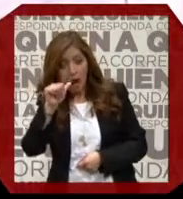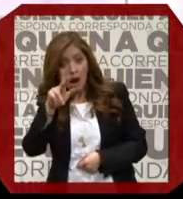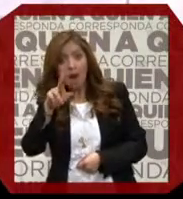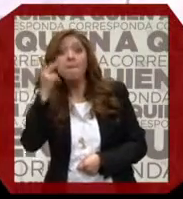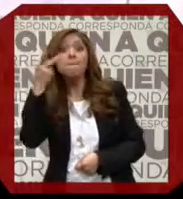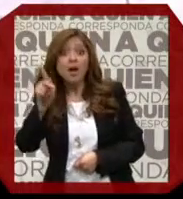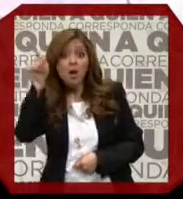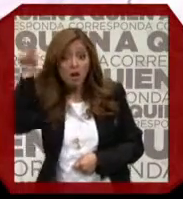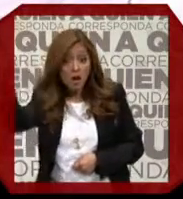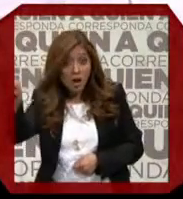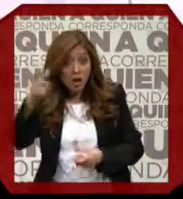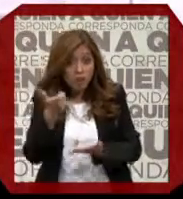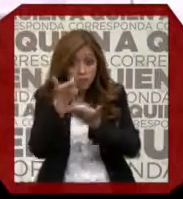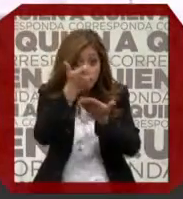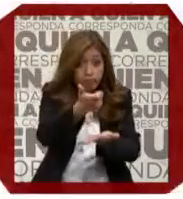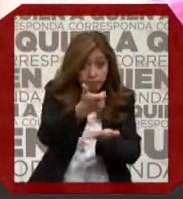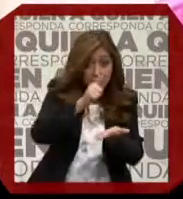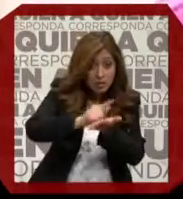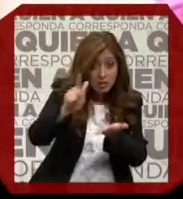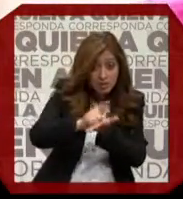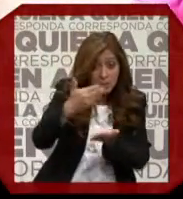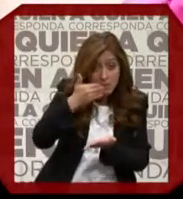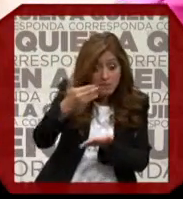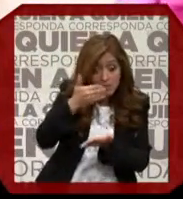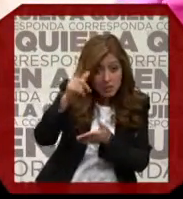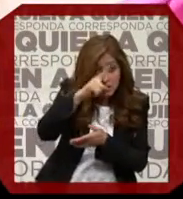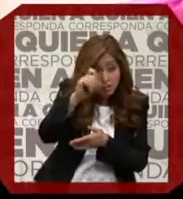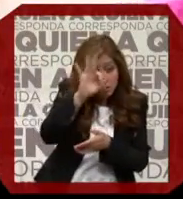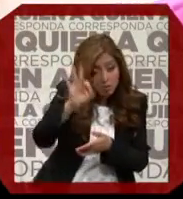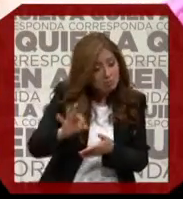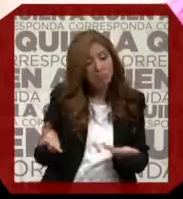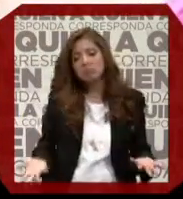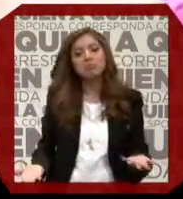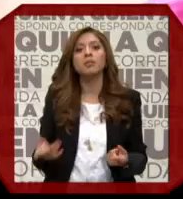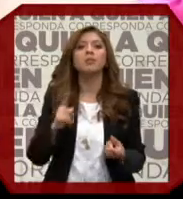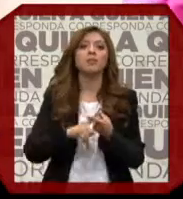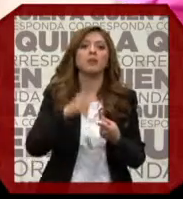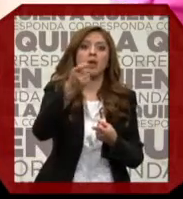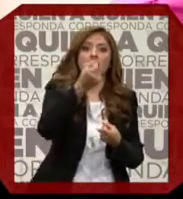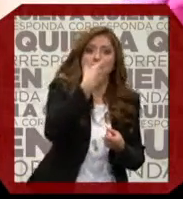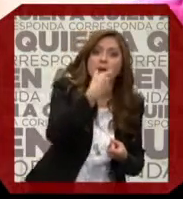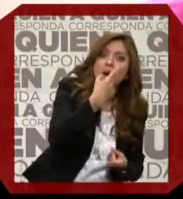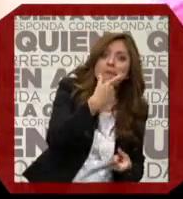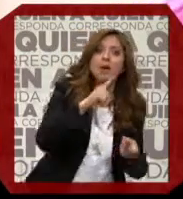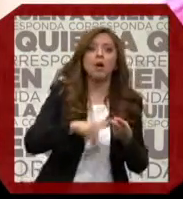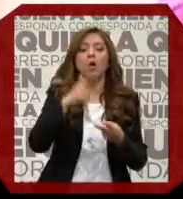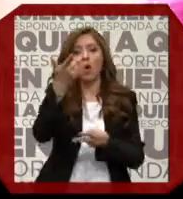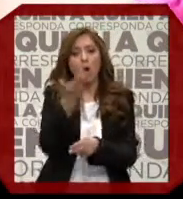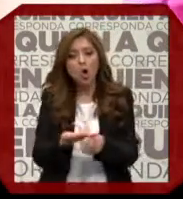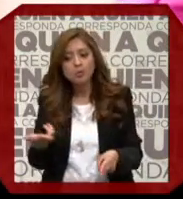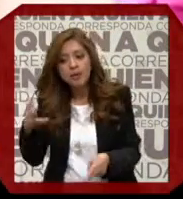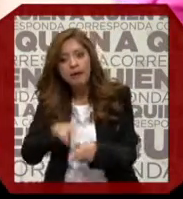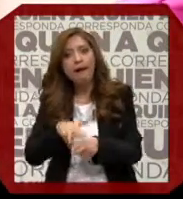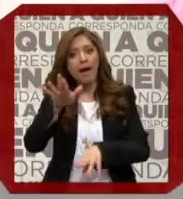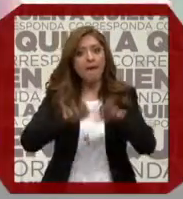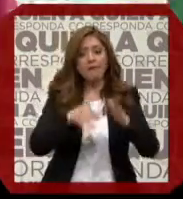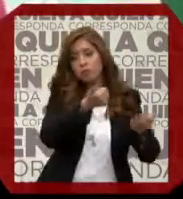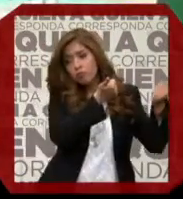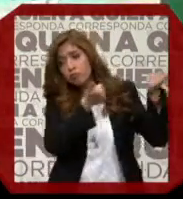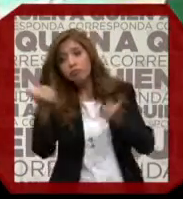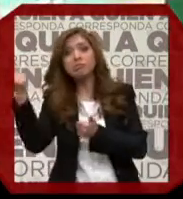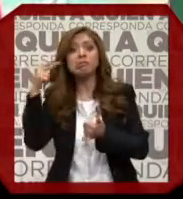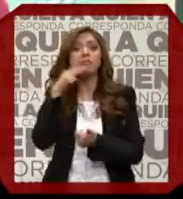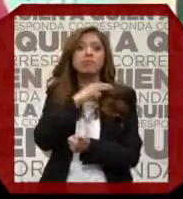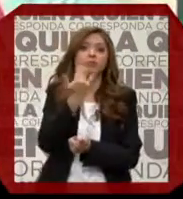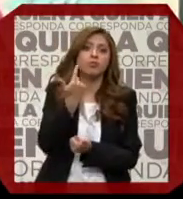cubre insuficiencias renales al 100%. Medicamentos, hospitales que necesita hospitalización inmediata. El